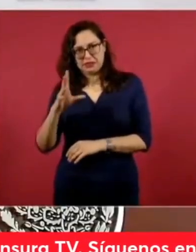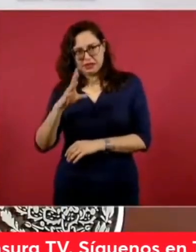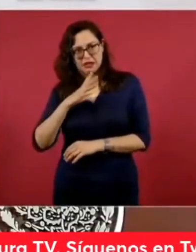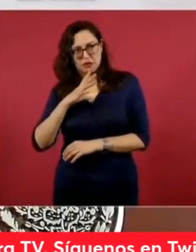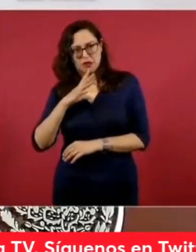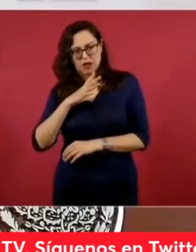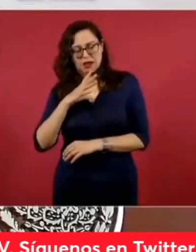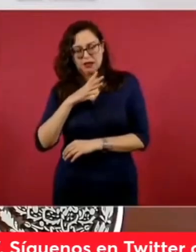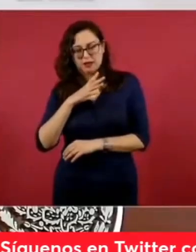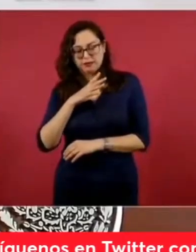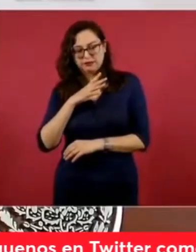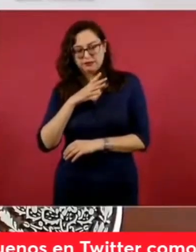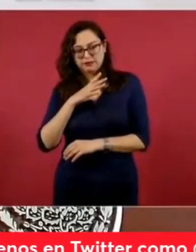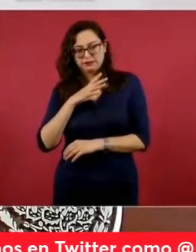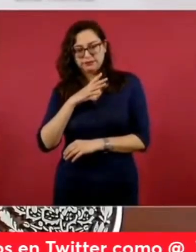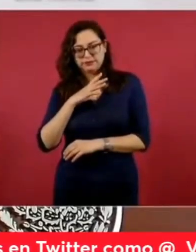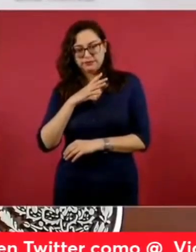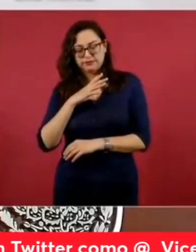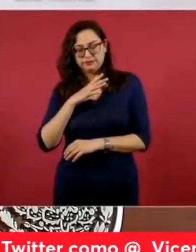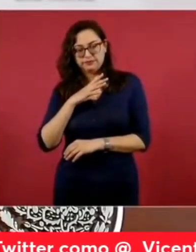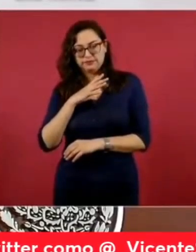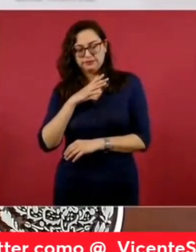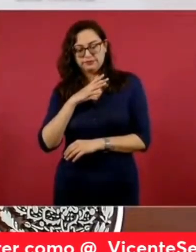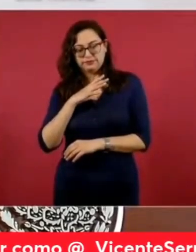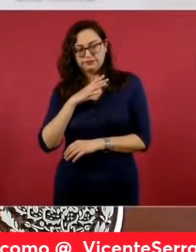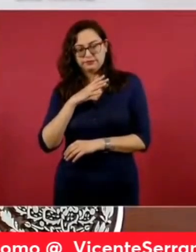Pero en México